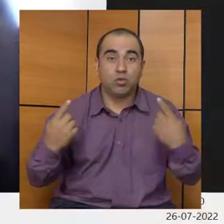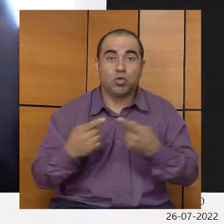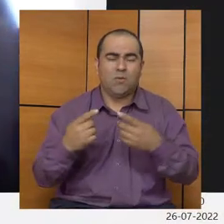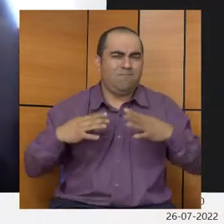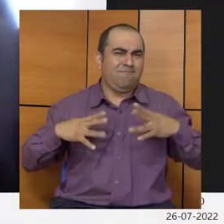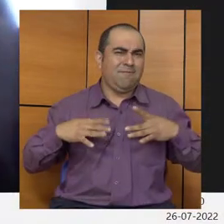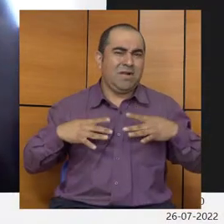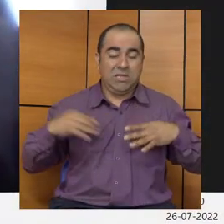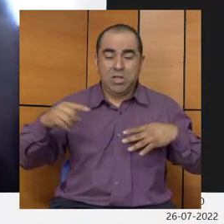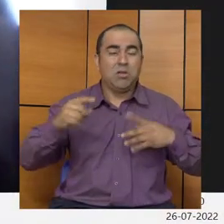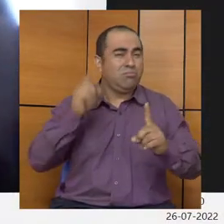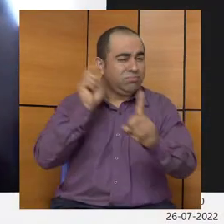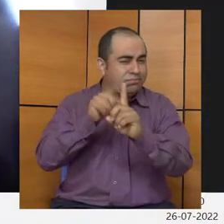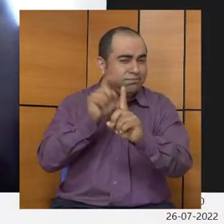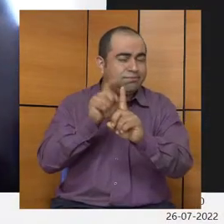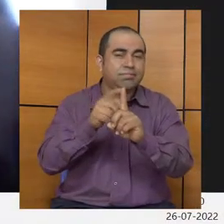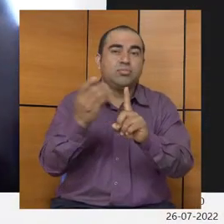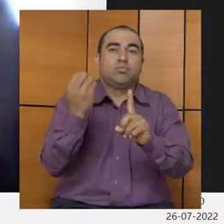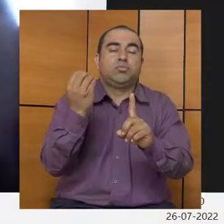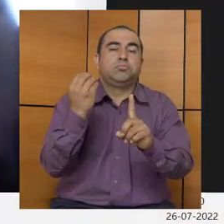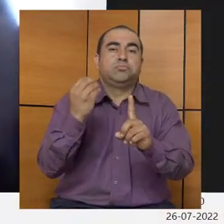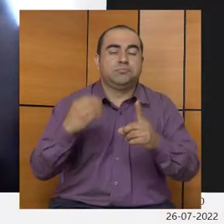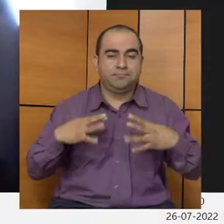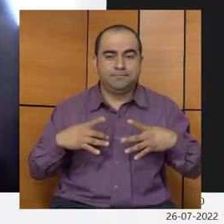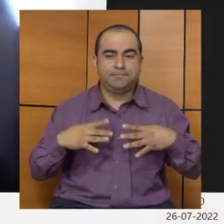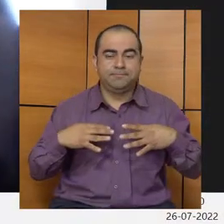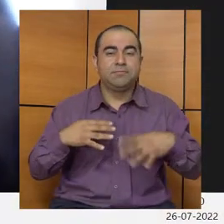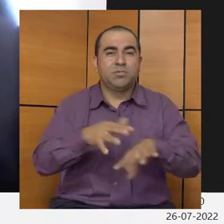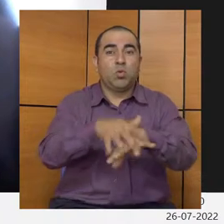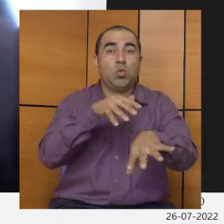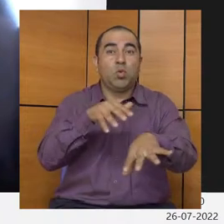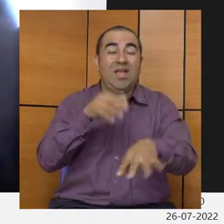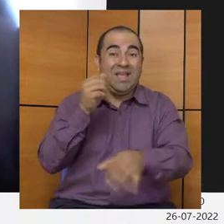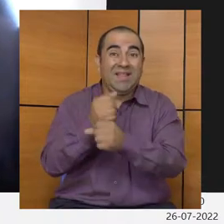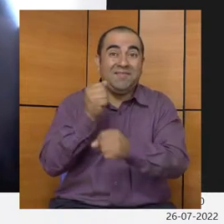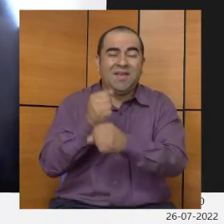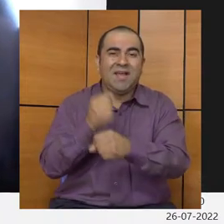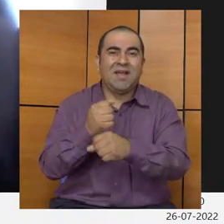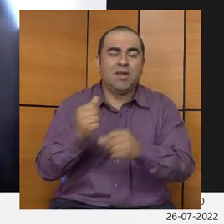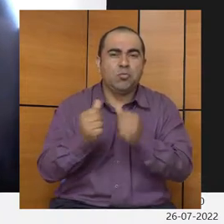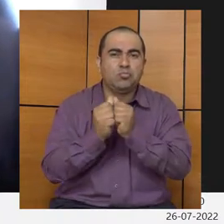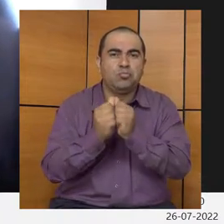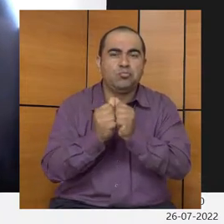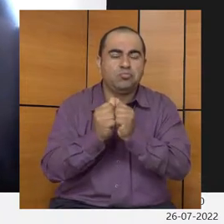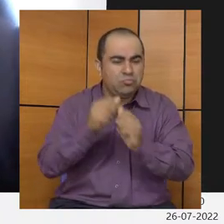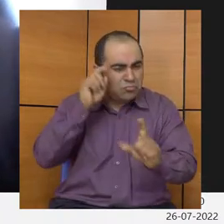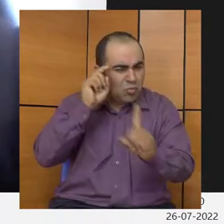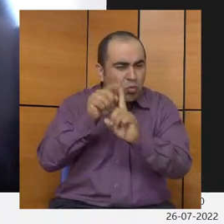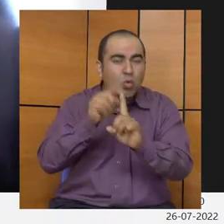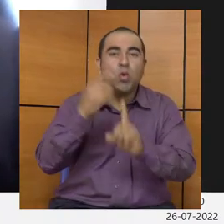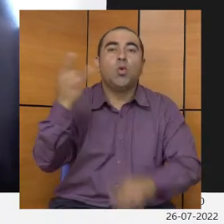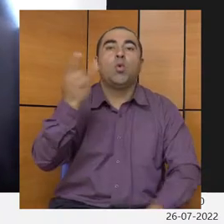poder participar en este seminario, pero trabajar sobre todo asociativamente con la